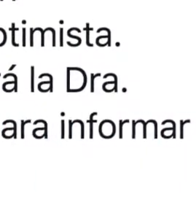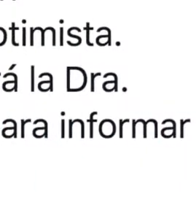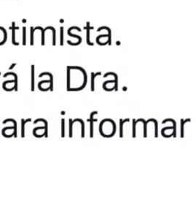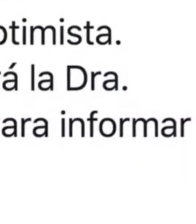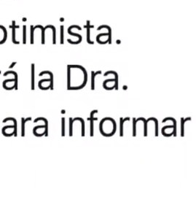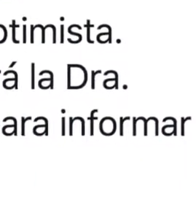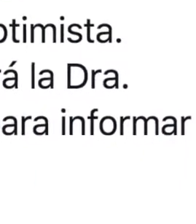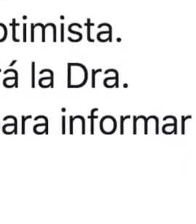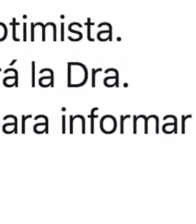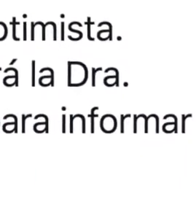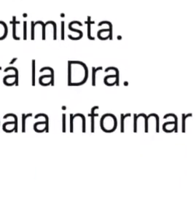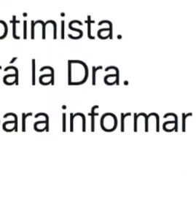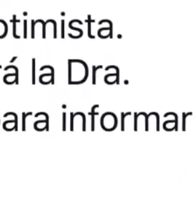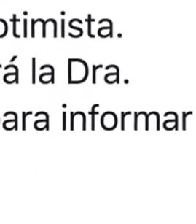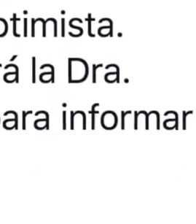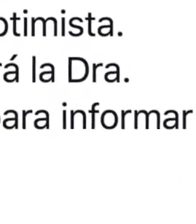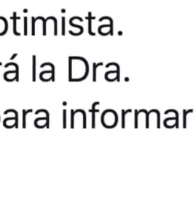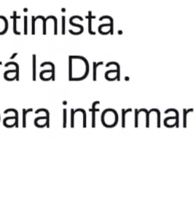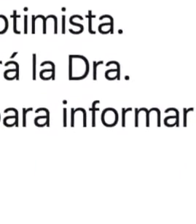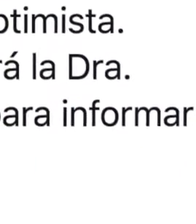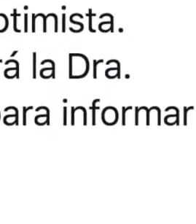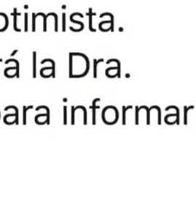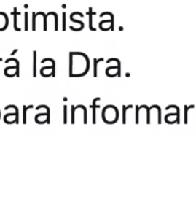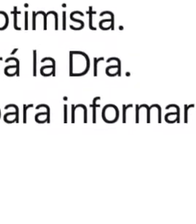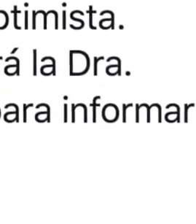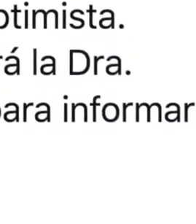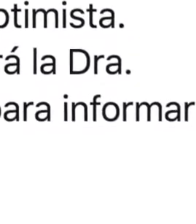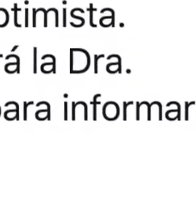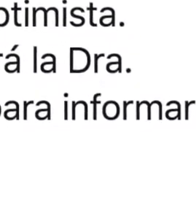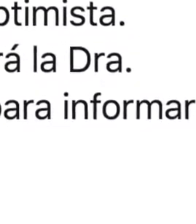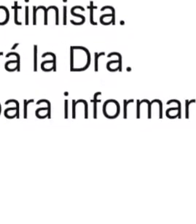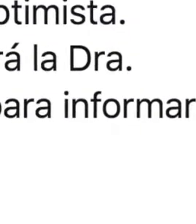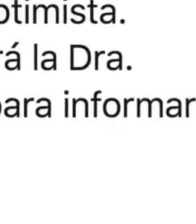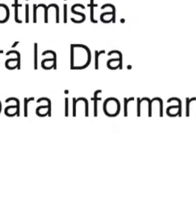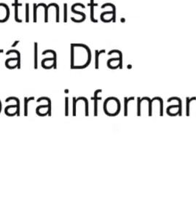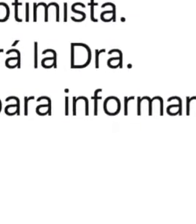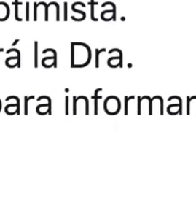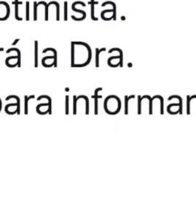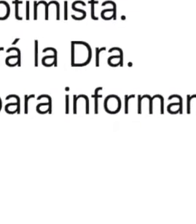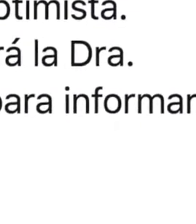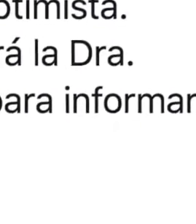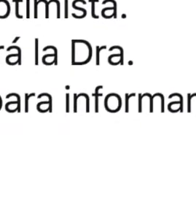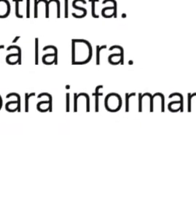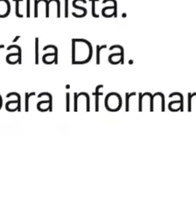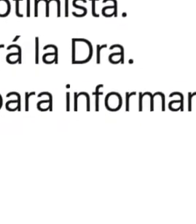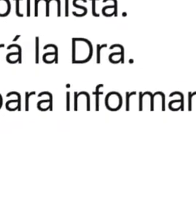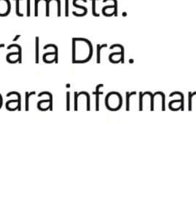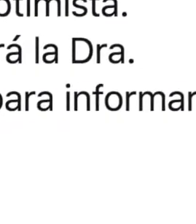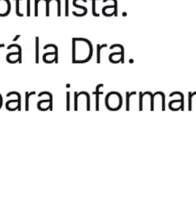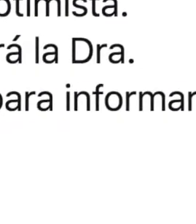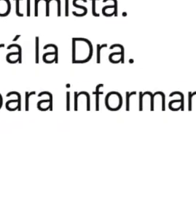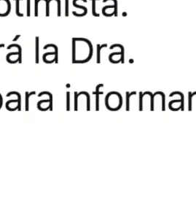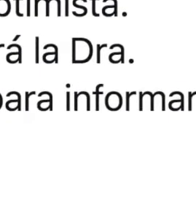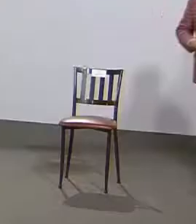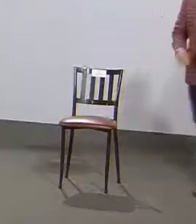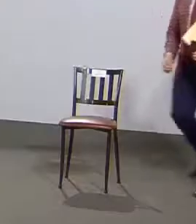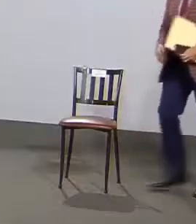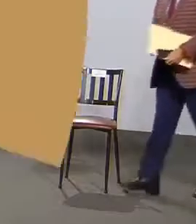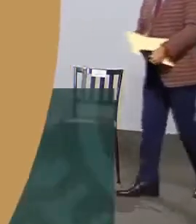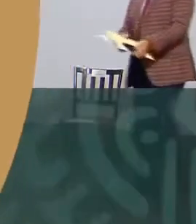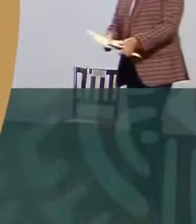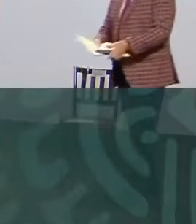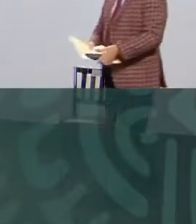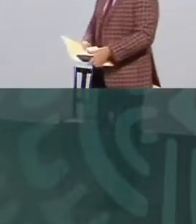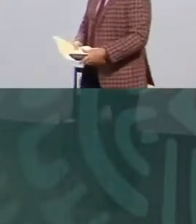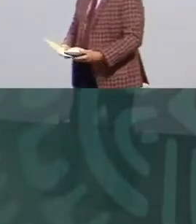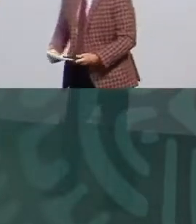conocer que se había contagiado con el virus SARS-CoV-2. Informó que se aislaría el tiempo necesario para cuidar su salud y